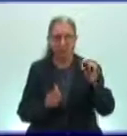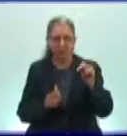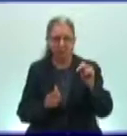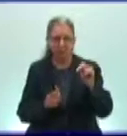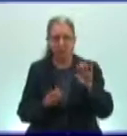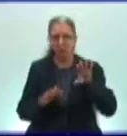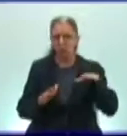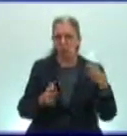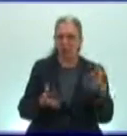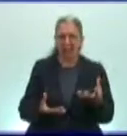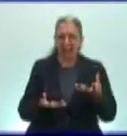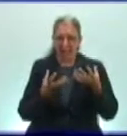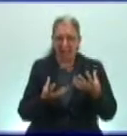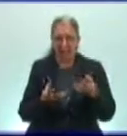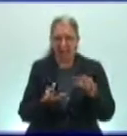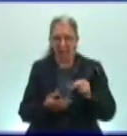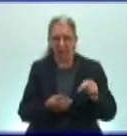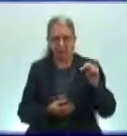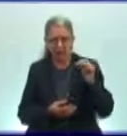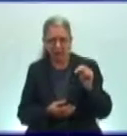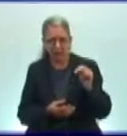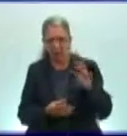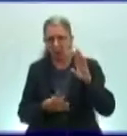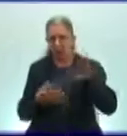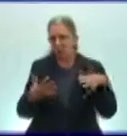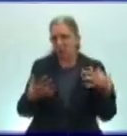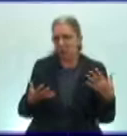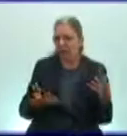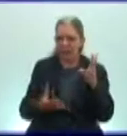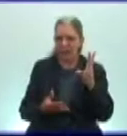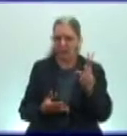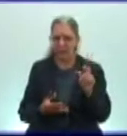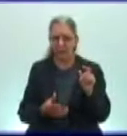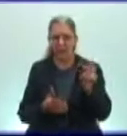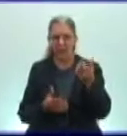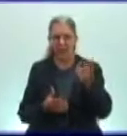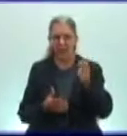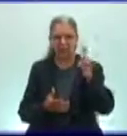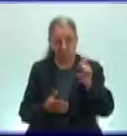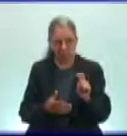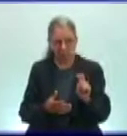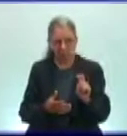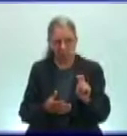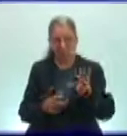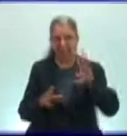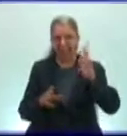su carga nuclear? ¿Cuál es su número atómico? Y por último,